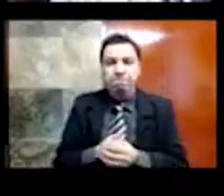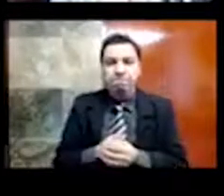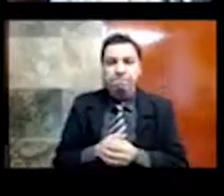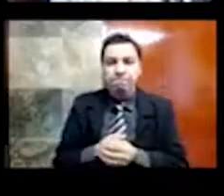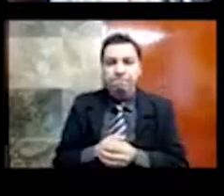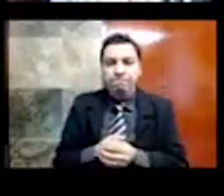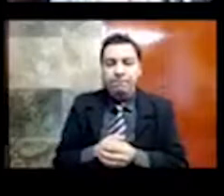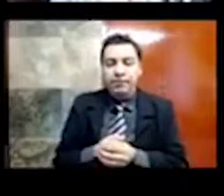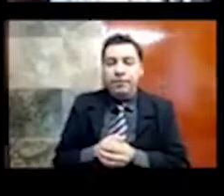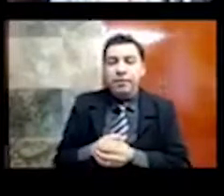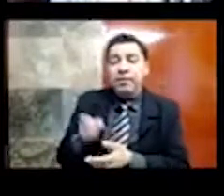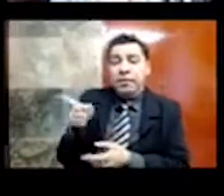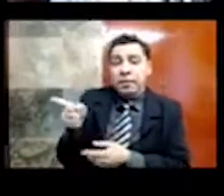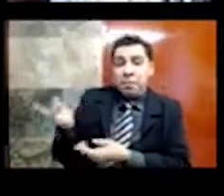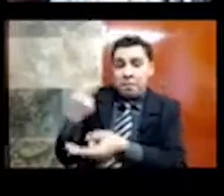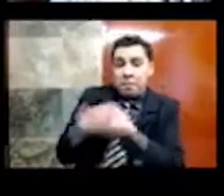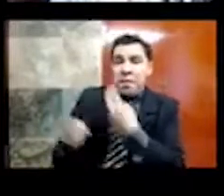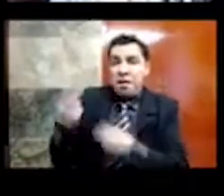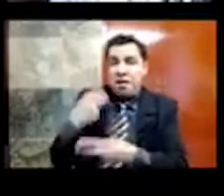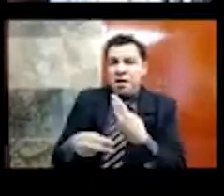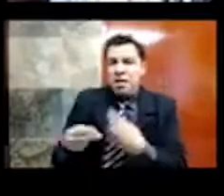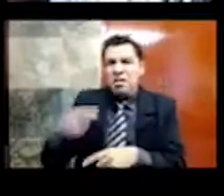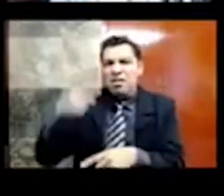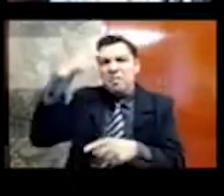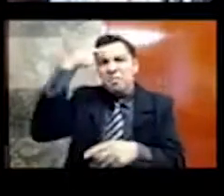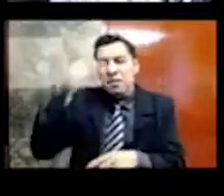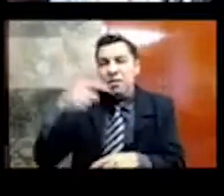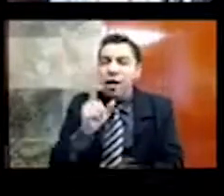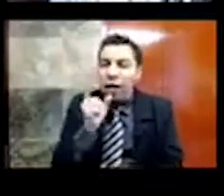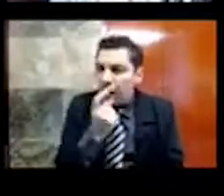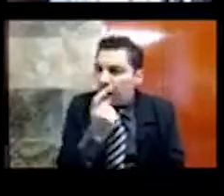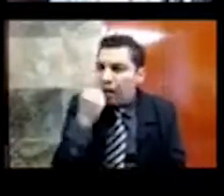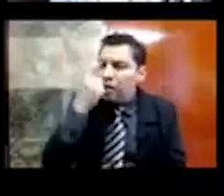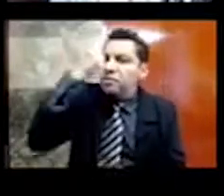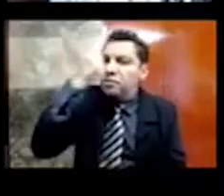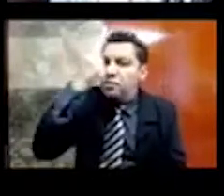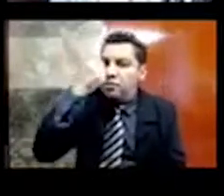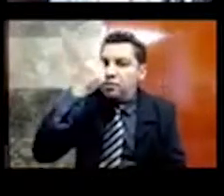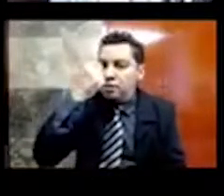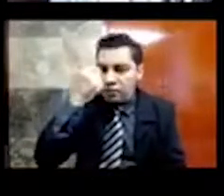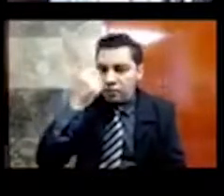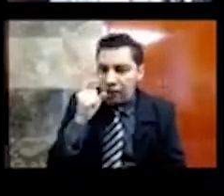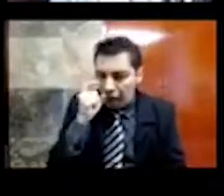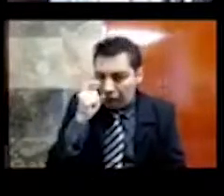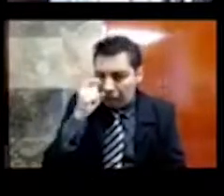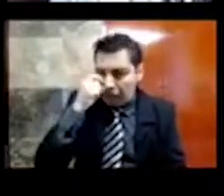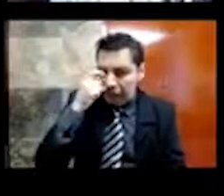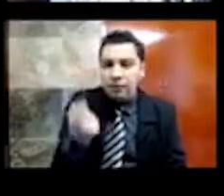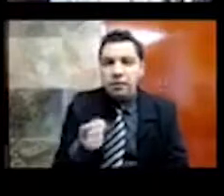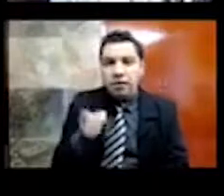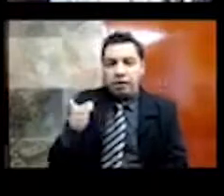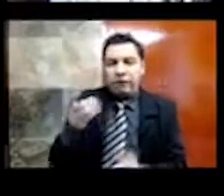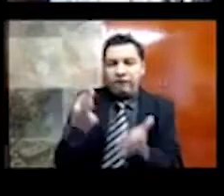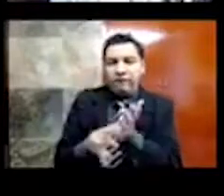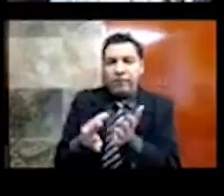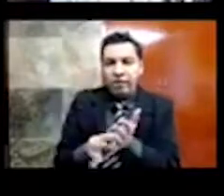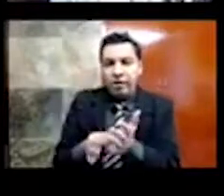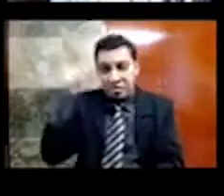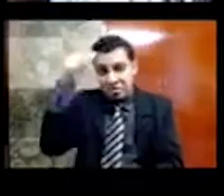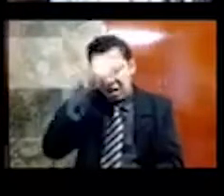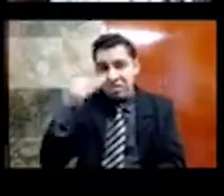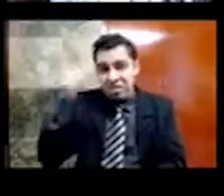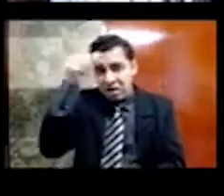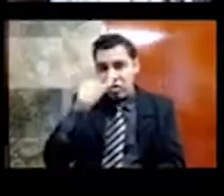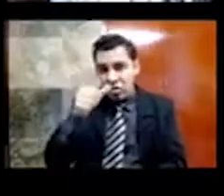septum, es decir, el medio de la nariz para ponerle la nariguera, y allí se está dejando por el sacerdote. Así